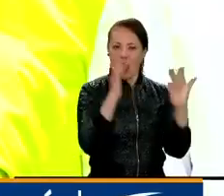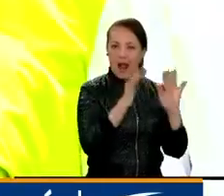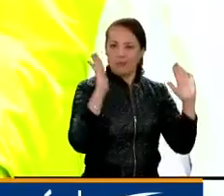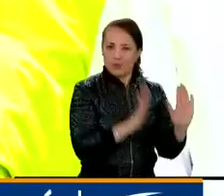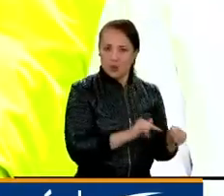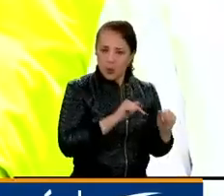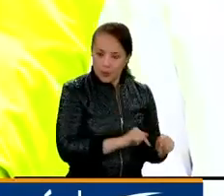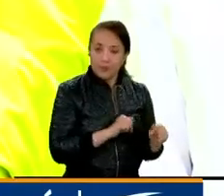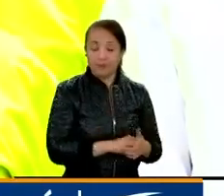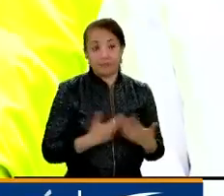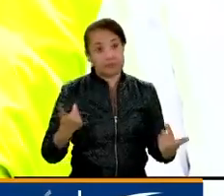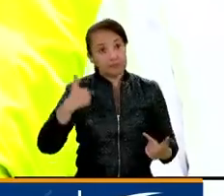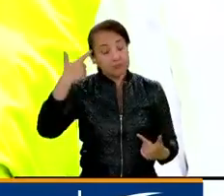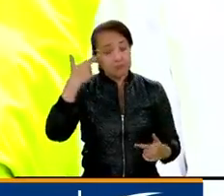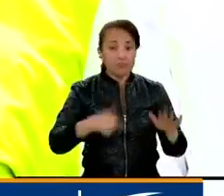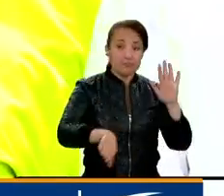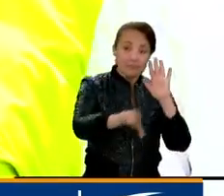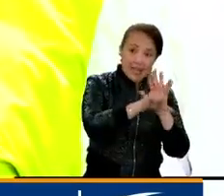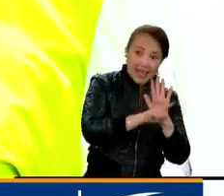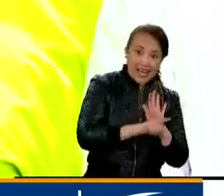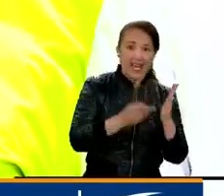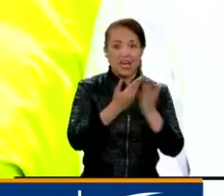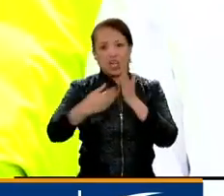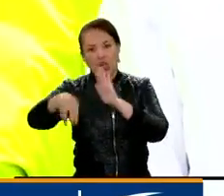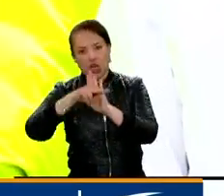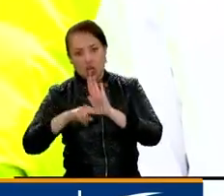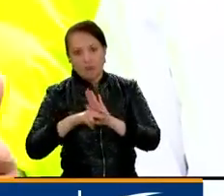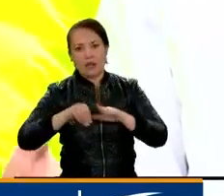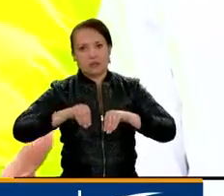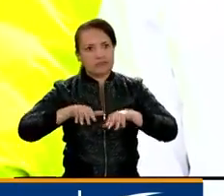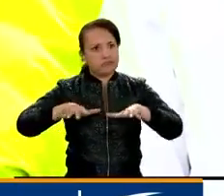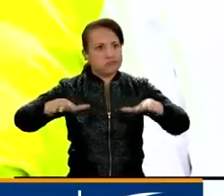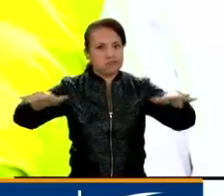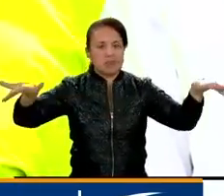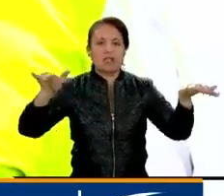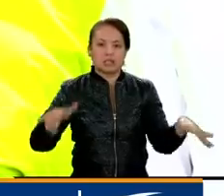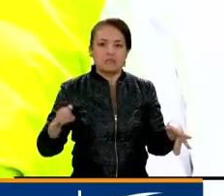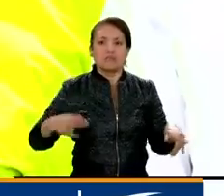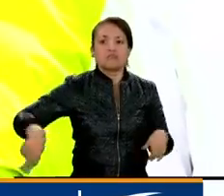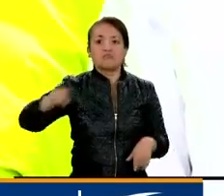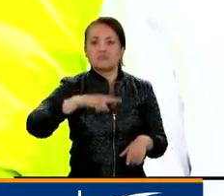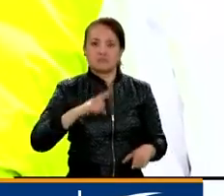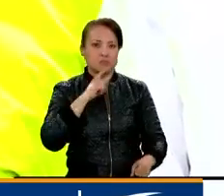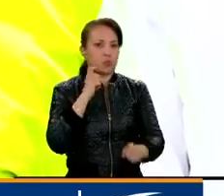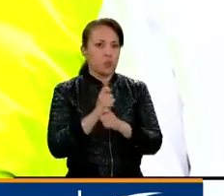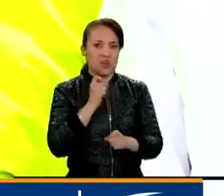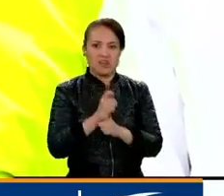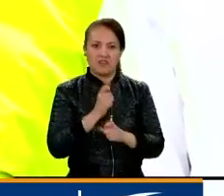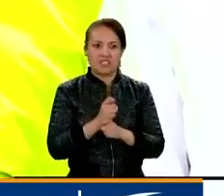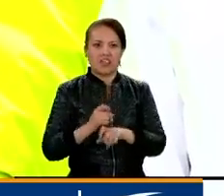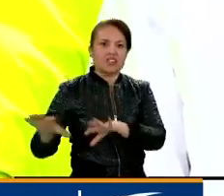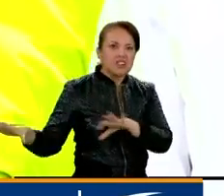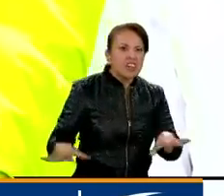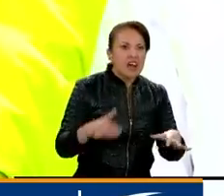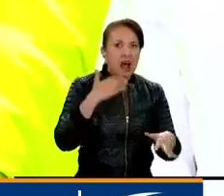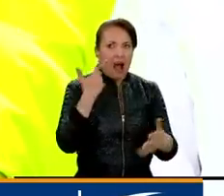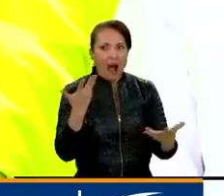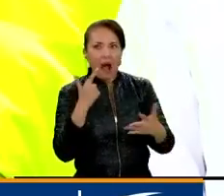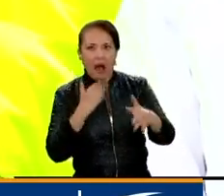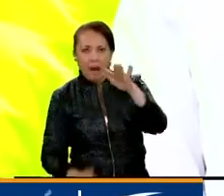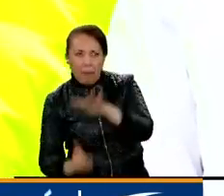ese tipo de normas pues van a llegar a todos y muy difícilmente se van a ver actos de agresividad